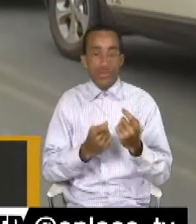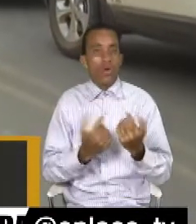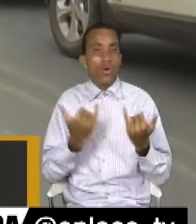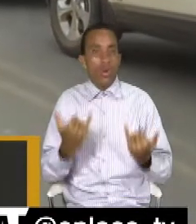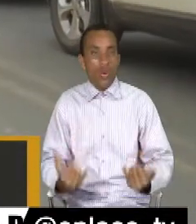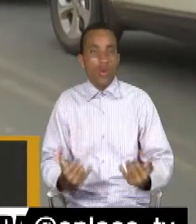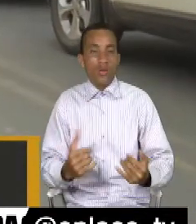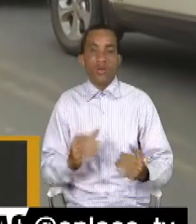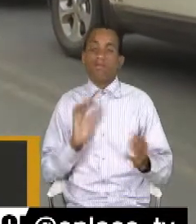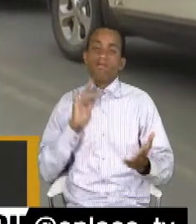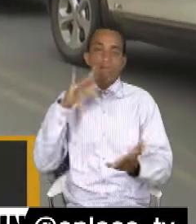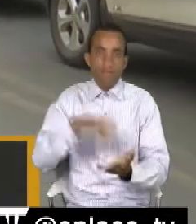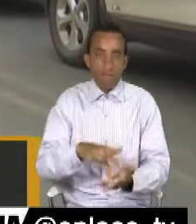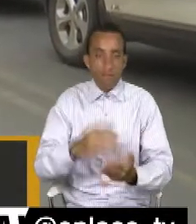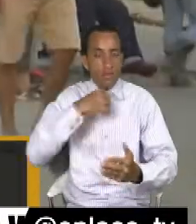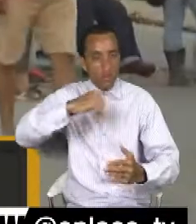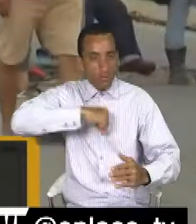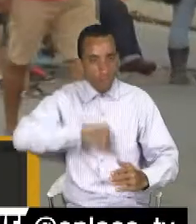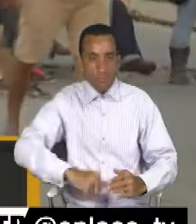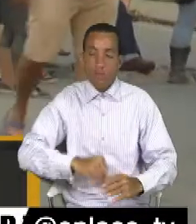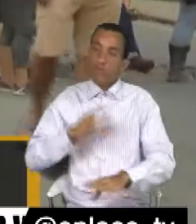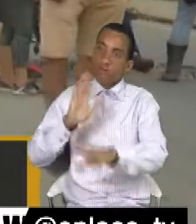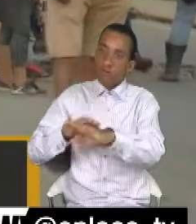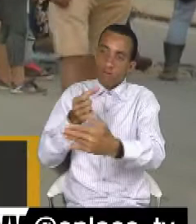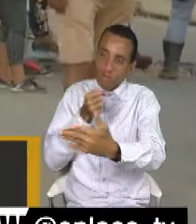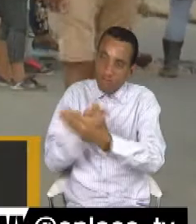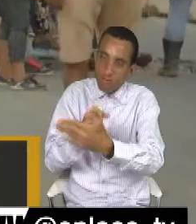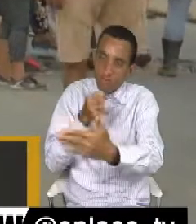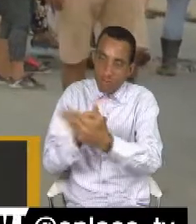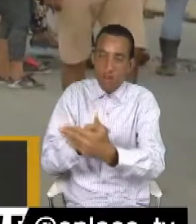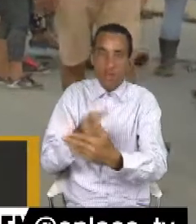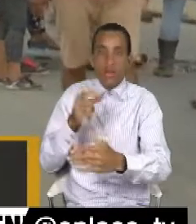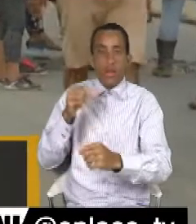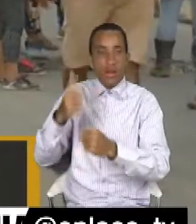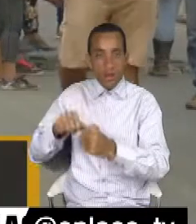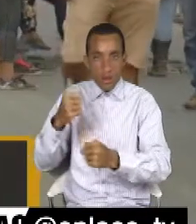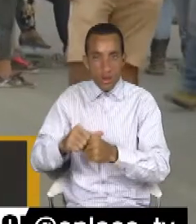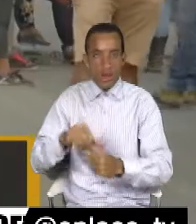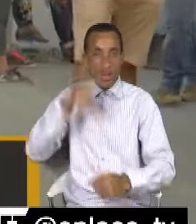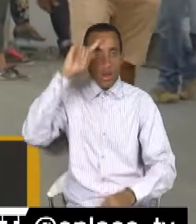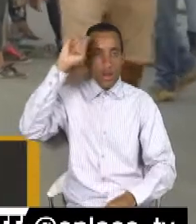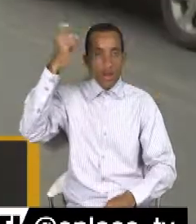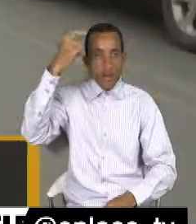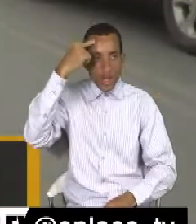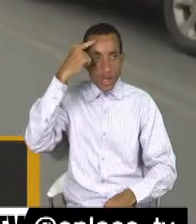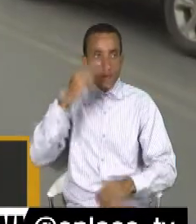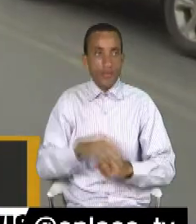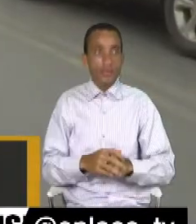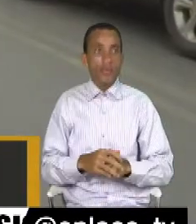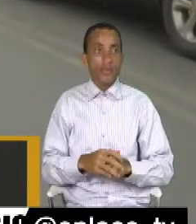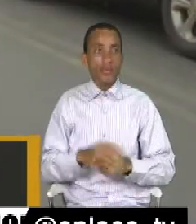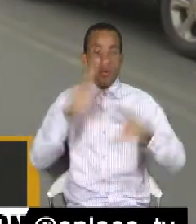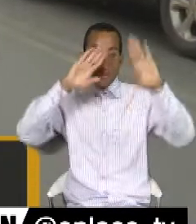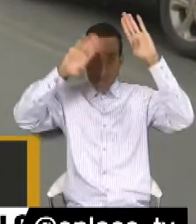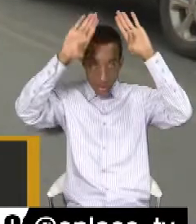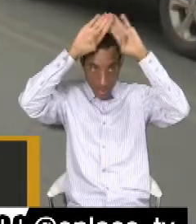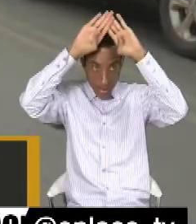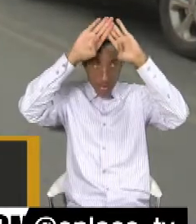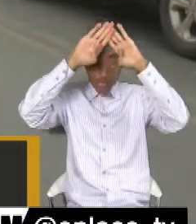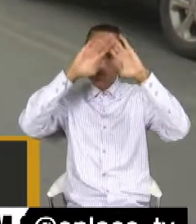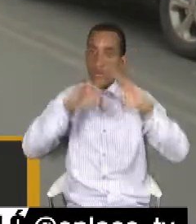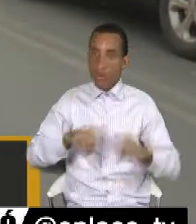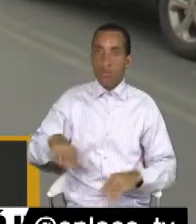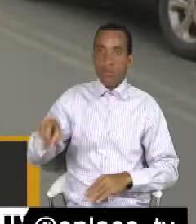exigir y a reclamarle a Ecopetrol, a un gobierno gubernamental, que el centro está vivo, que el